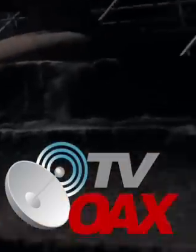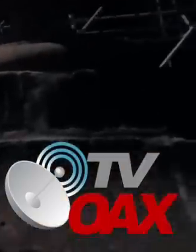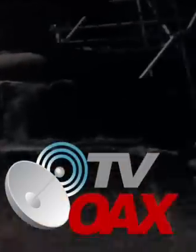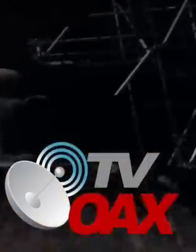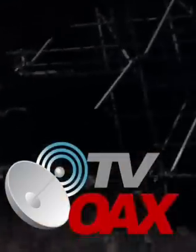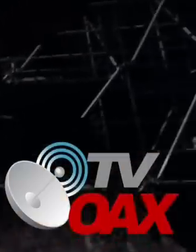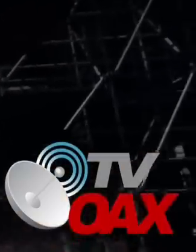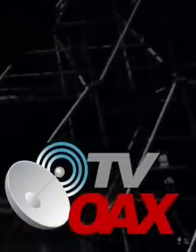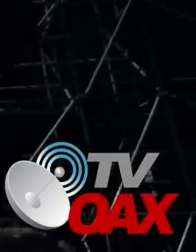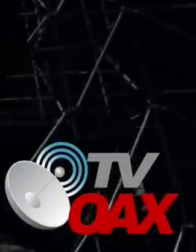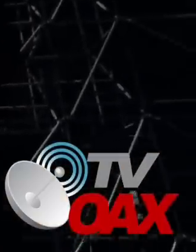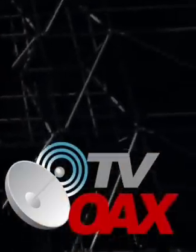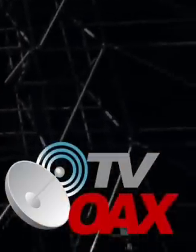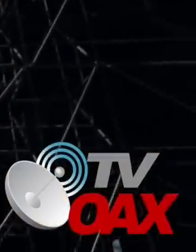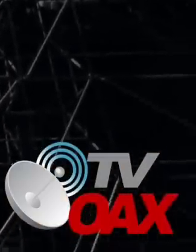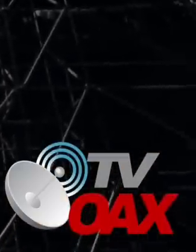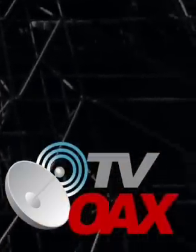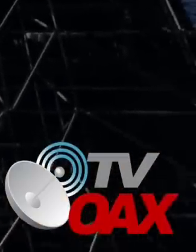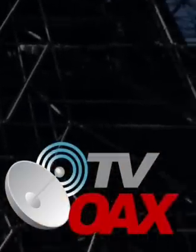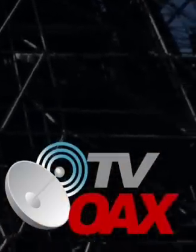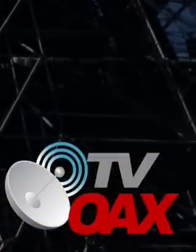Y queremos